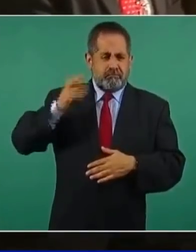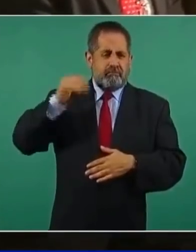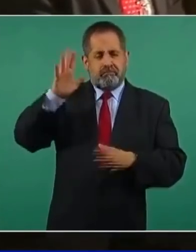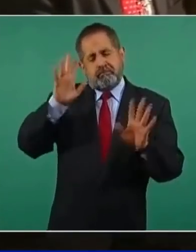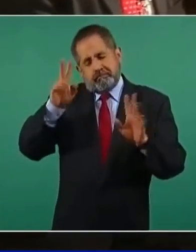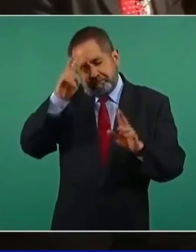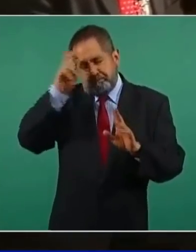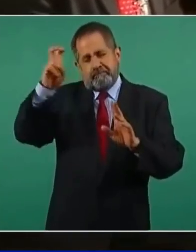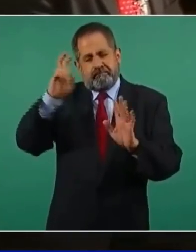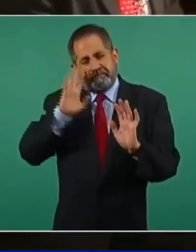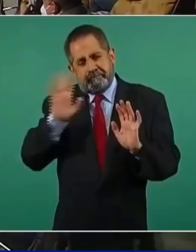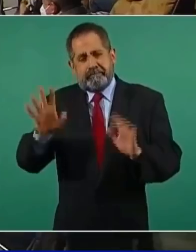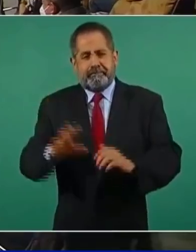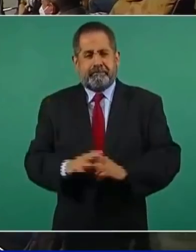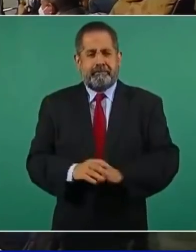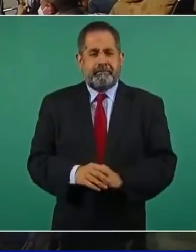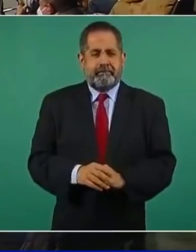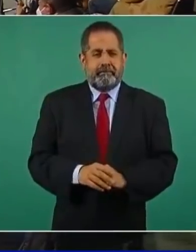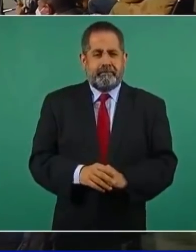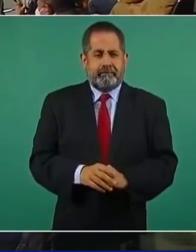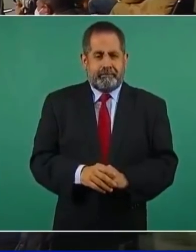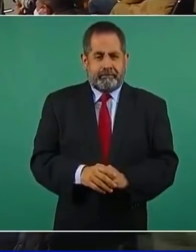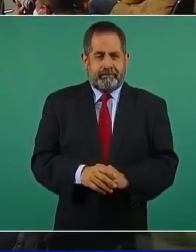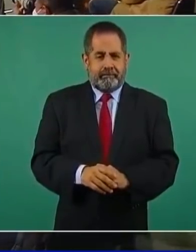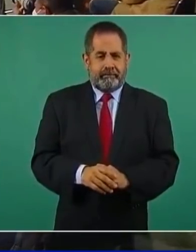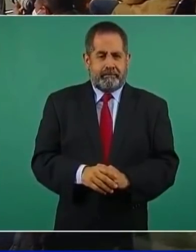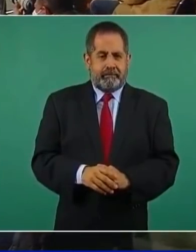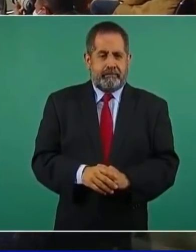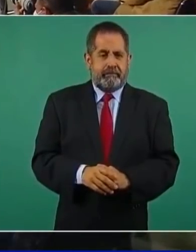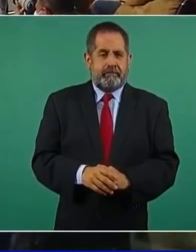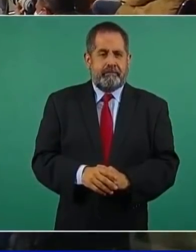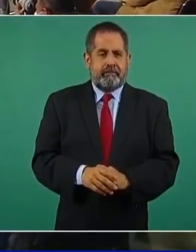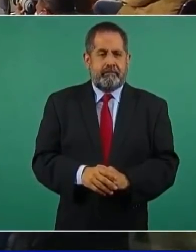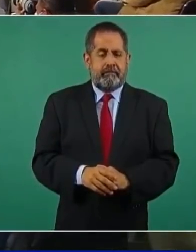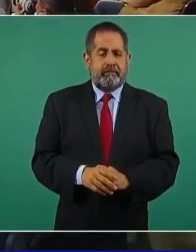un sueño. Gracias. Gracias. Judith Sánchez.